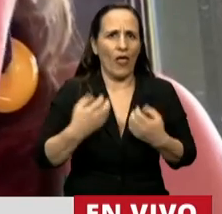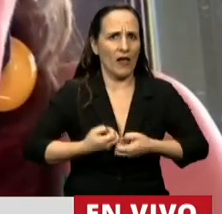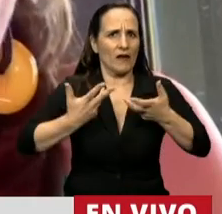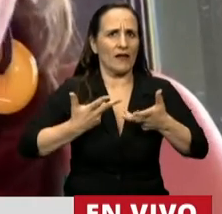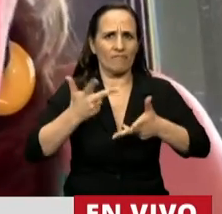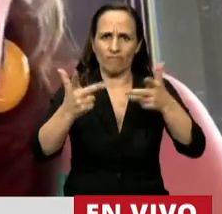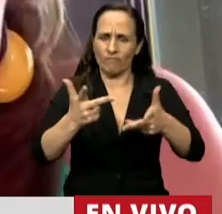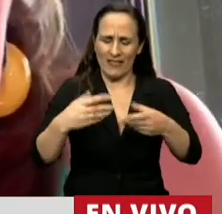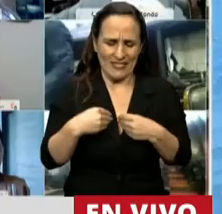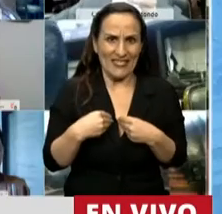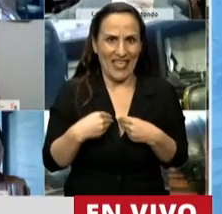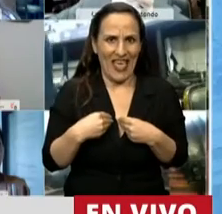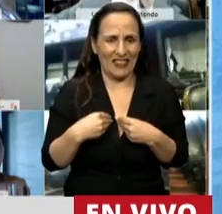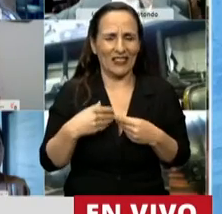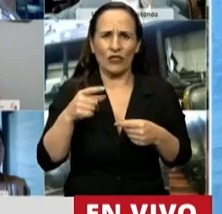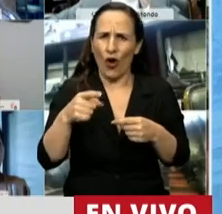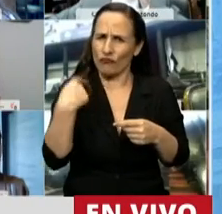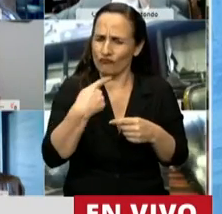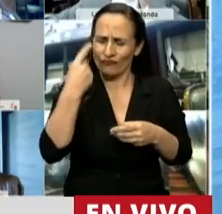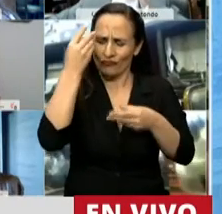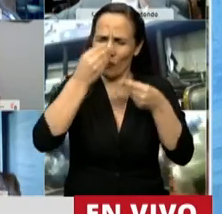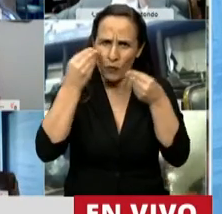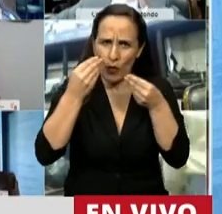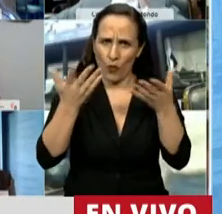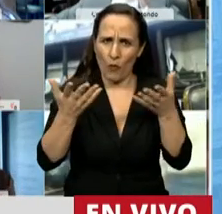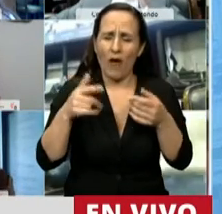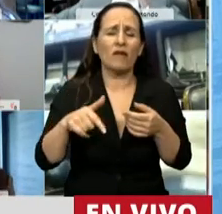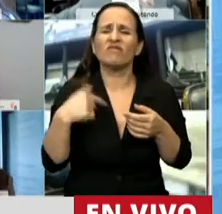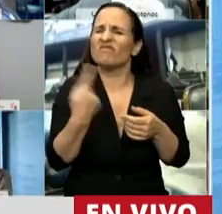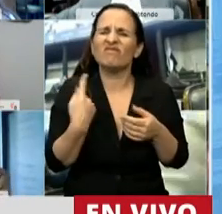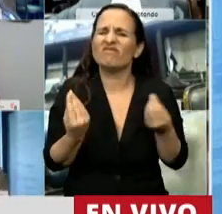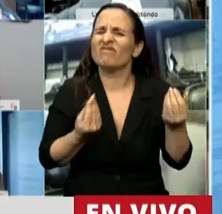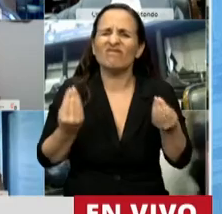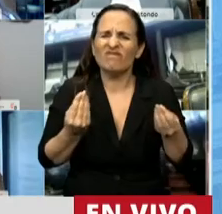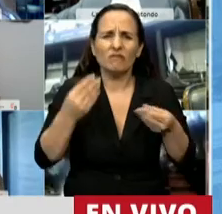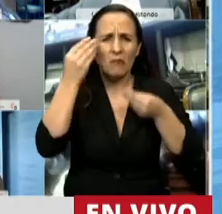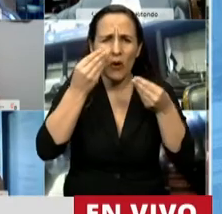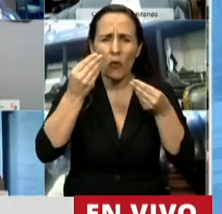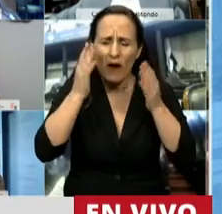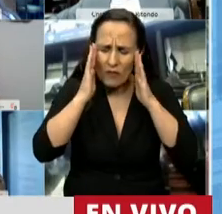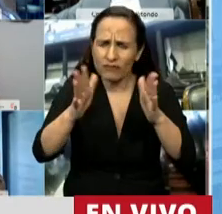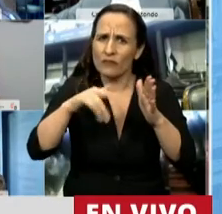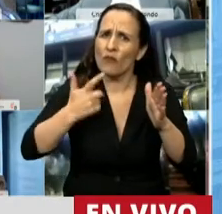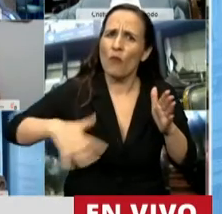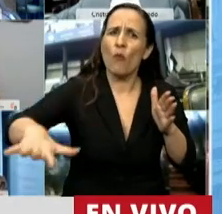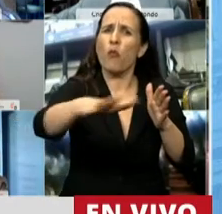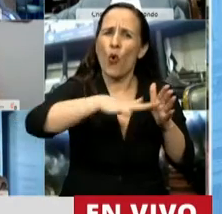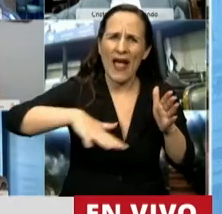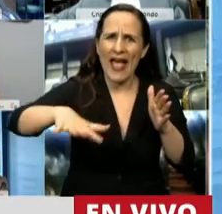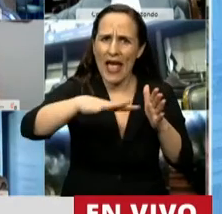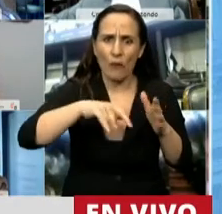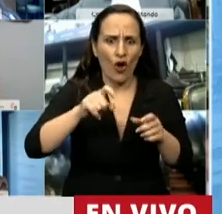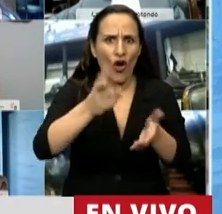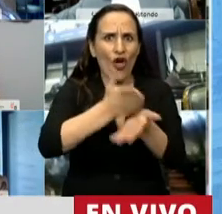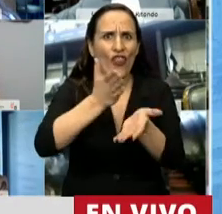que sentimos y que tanto nos preocupa. Y la verdadera preocupación está en el pueblo argentino y cómo van cercenando